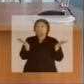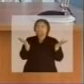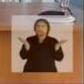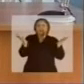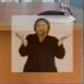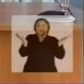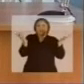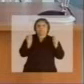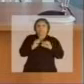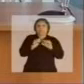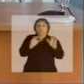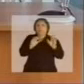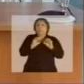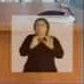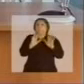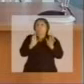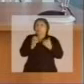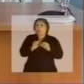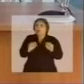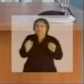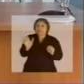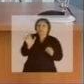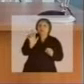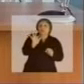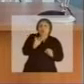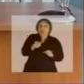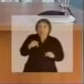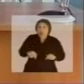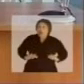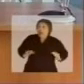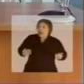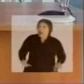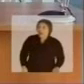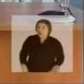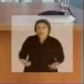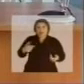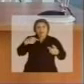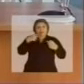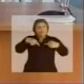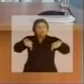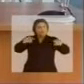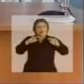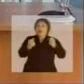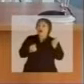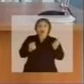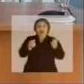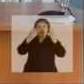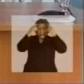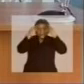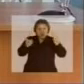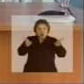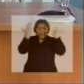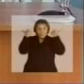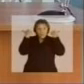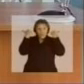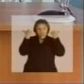tal vez por tanta abundancia en lo cotidiano material, terminamos olvidando que el